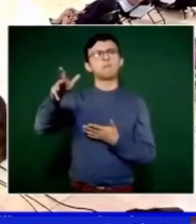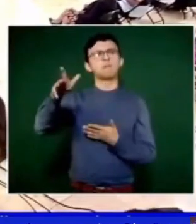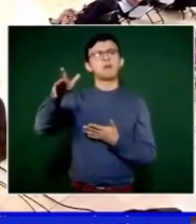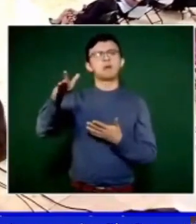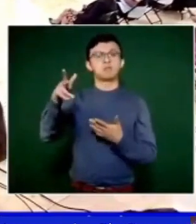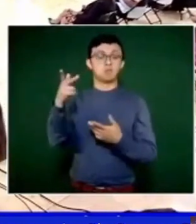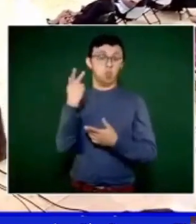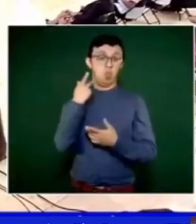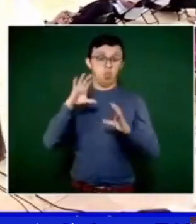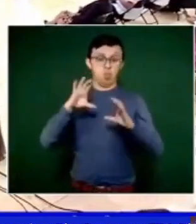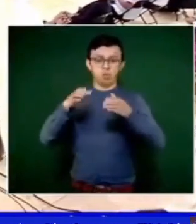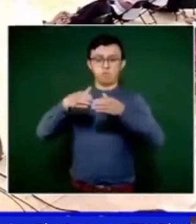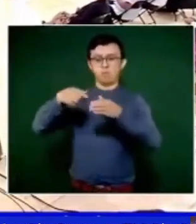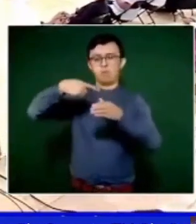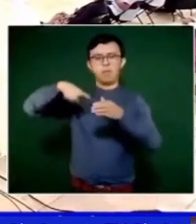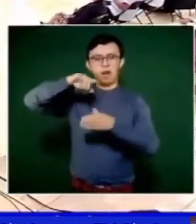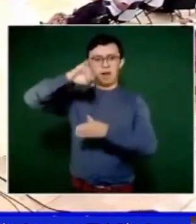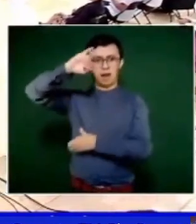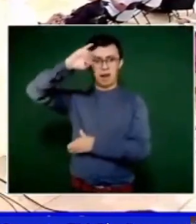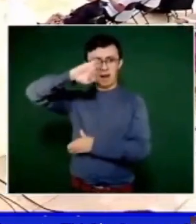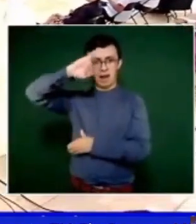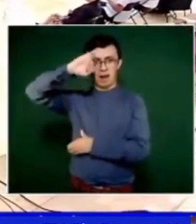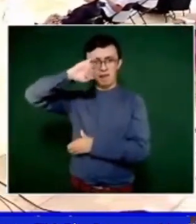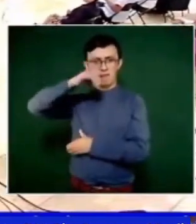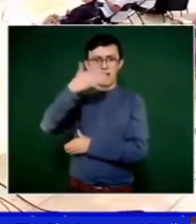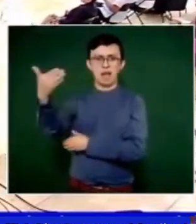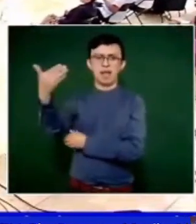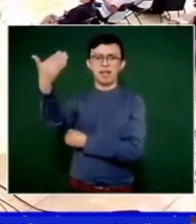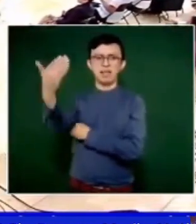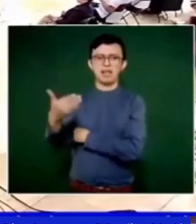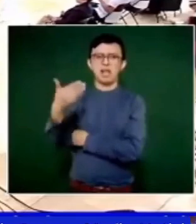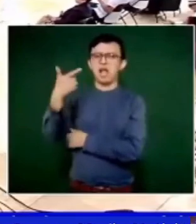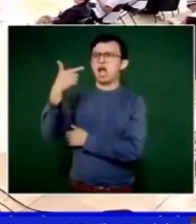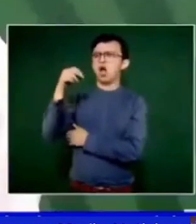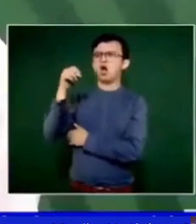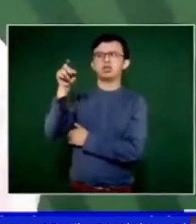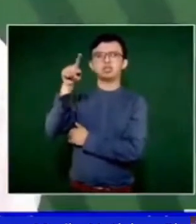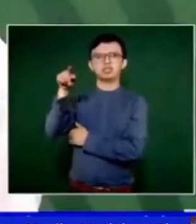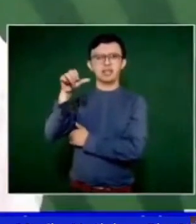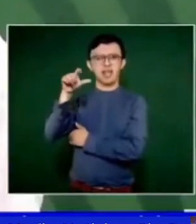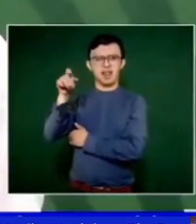político es Claudio X González.